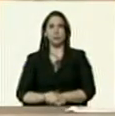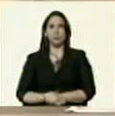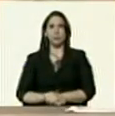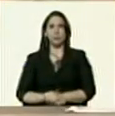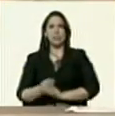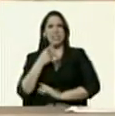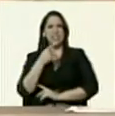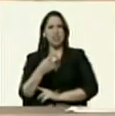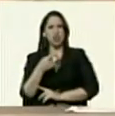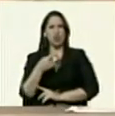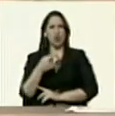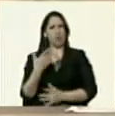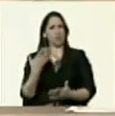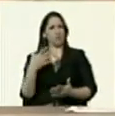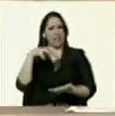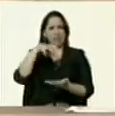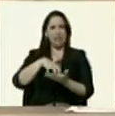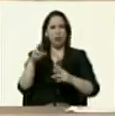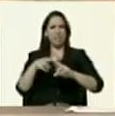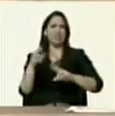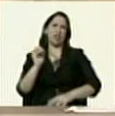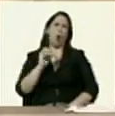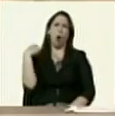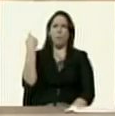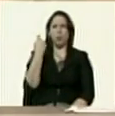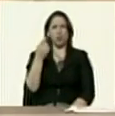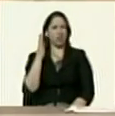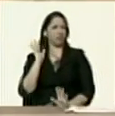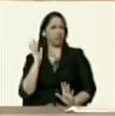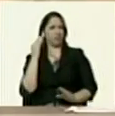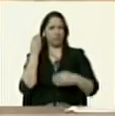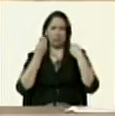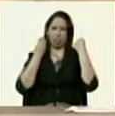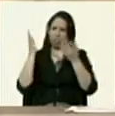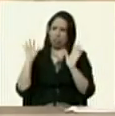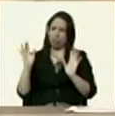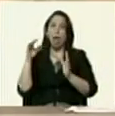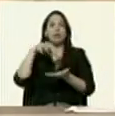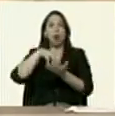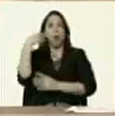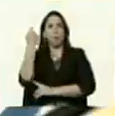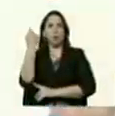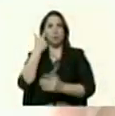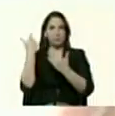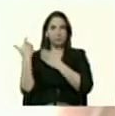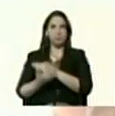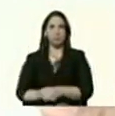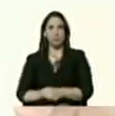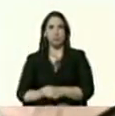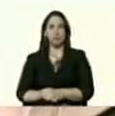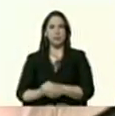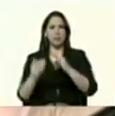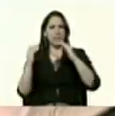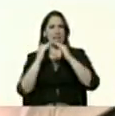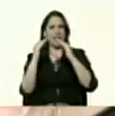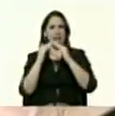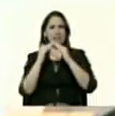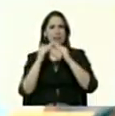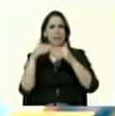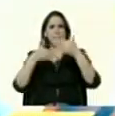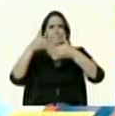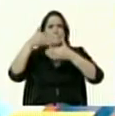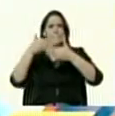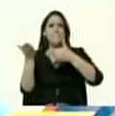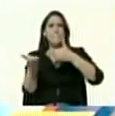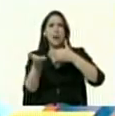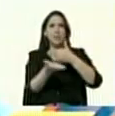dijo que era en el Táchira, o en Apure, creo que dijo, no, en Apure. Un ranchito de madera con